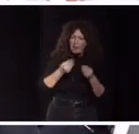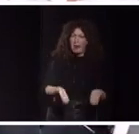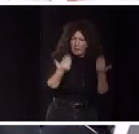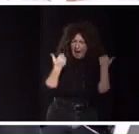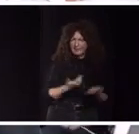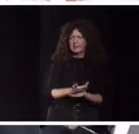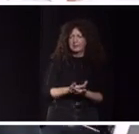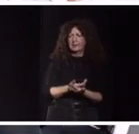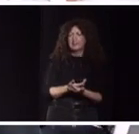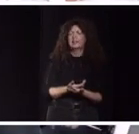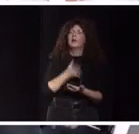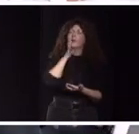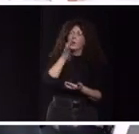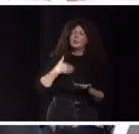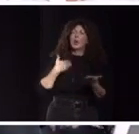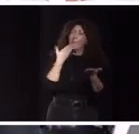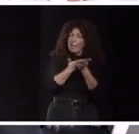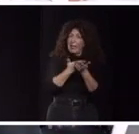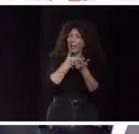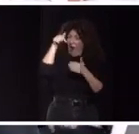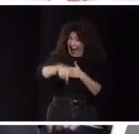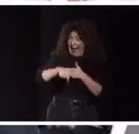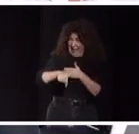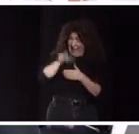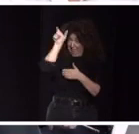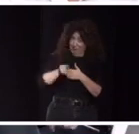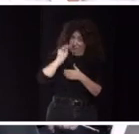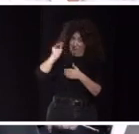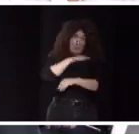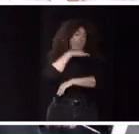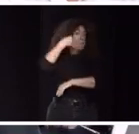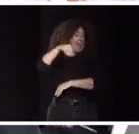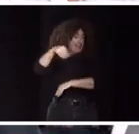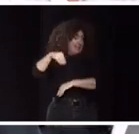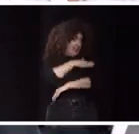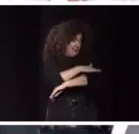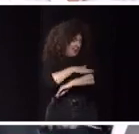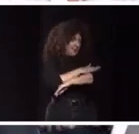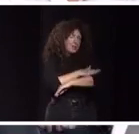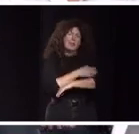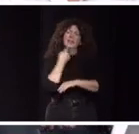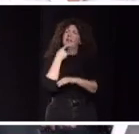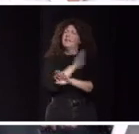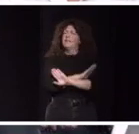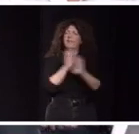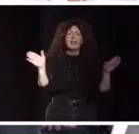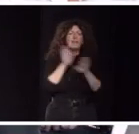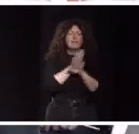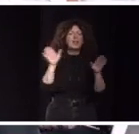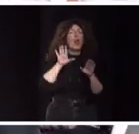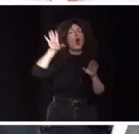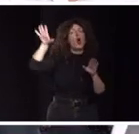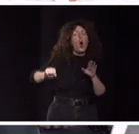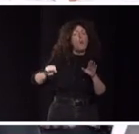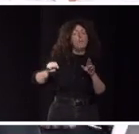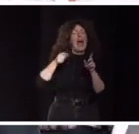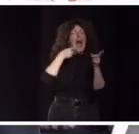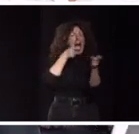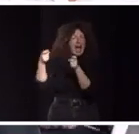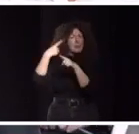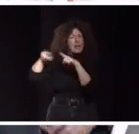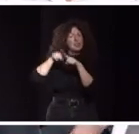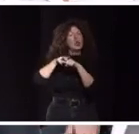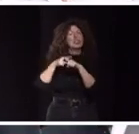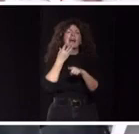eso quiero pedirle desde aquí al presidente del Gobierno que dejemos de comprarle armamento a